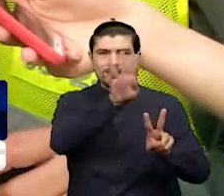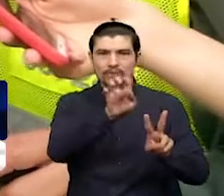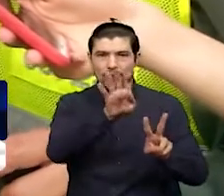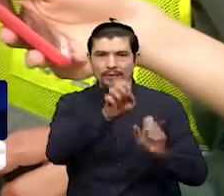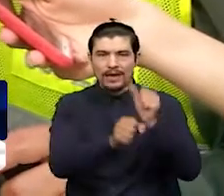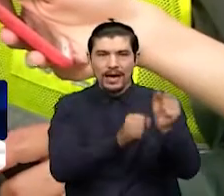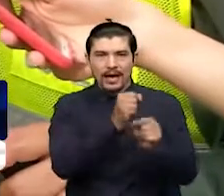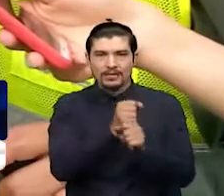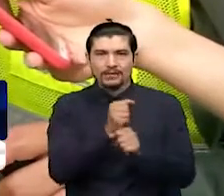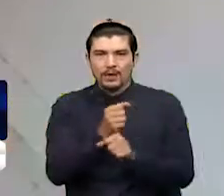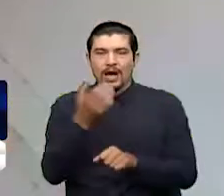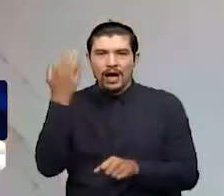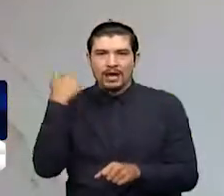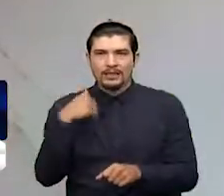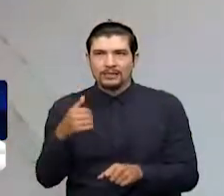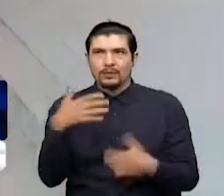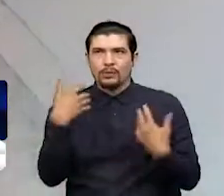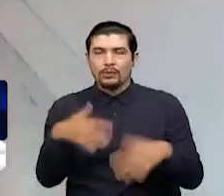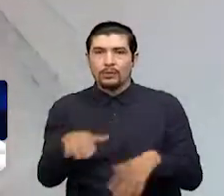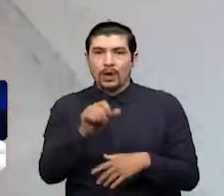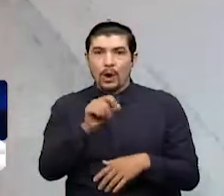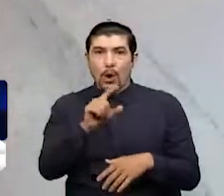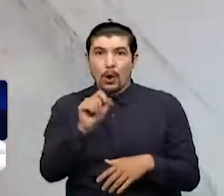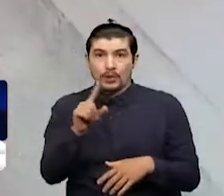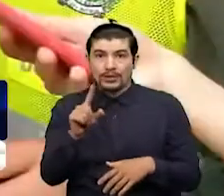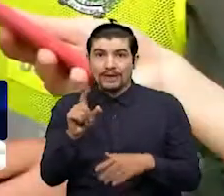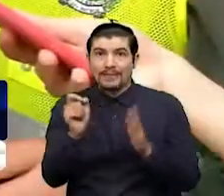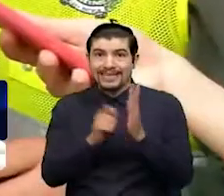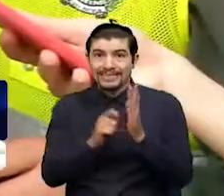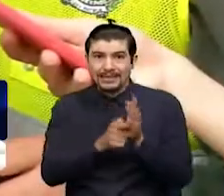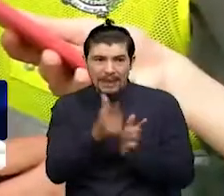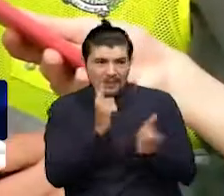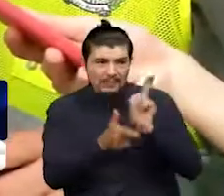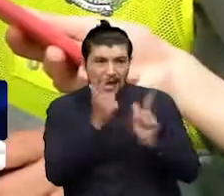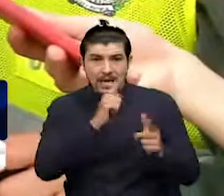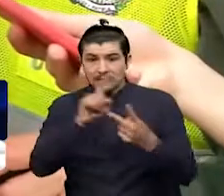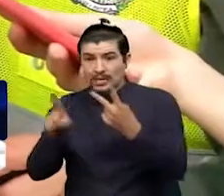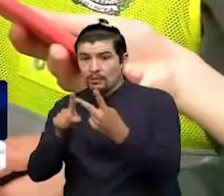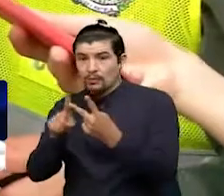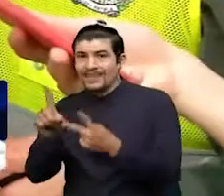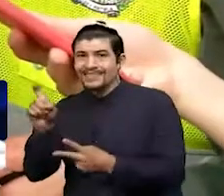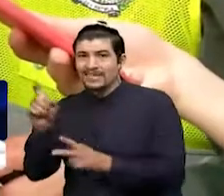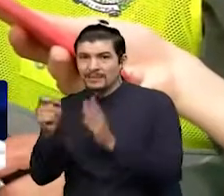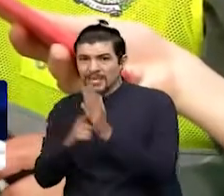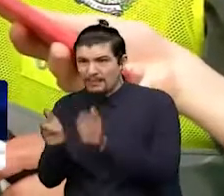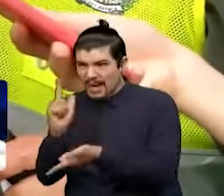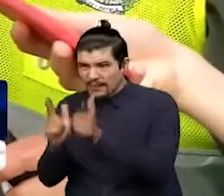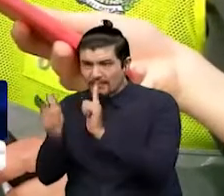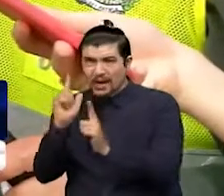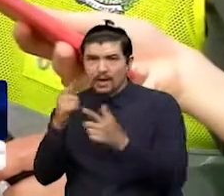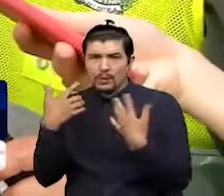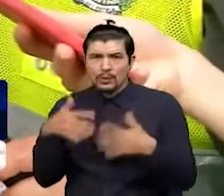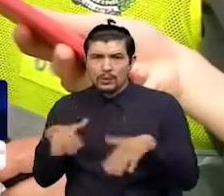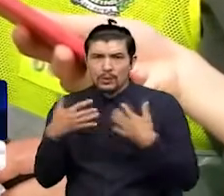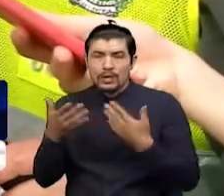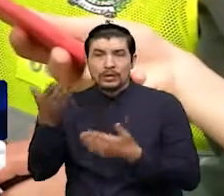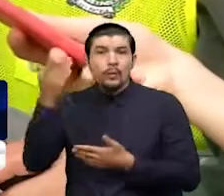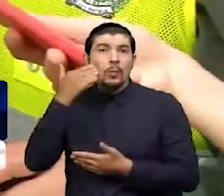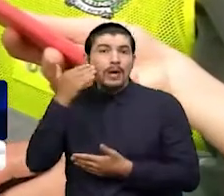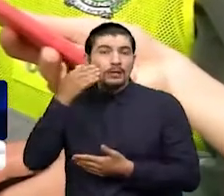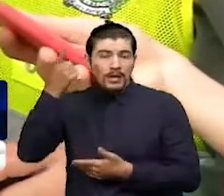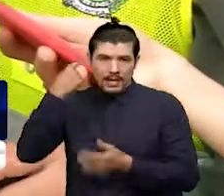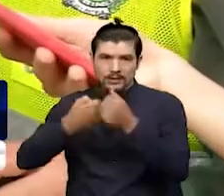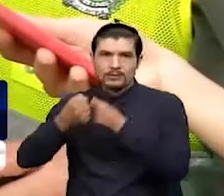en once y seis veces los dos homicidios por los que se emite la captura se cometieron en septiembre del año